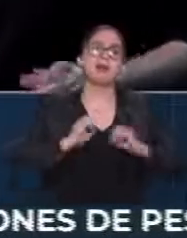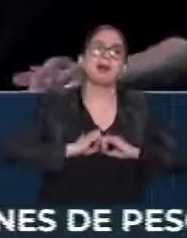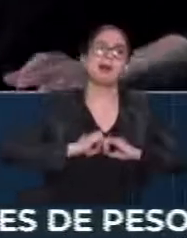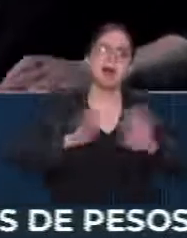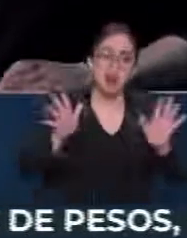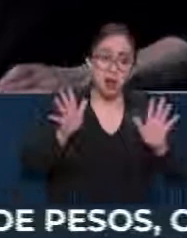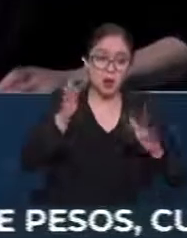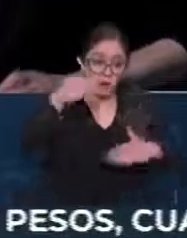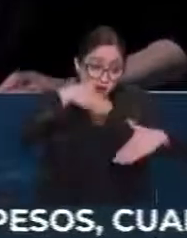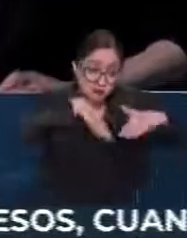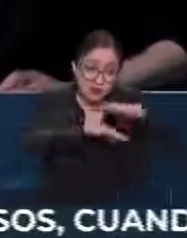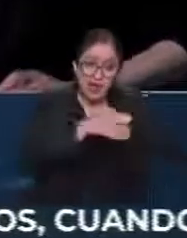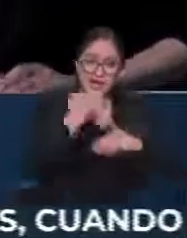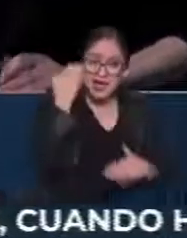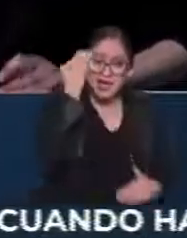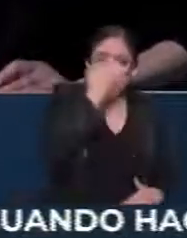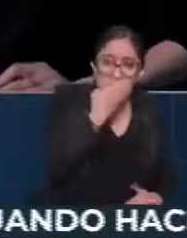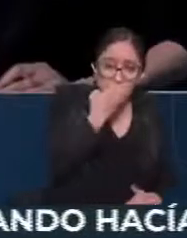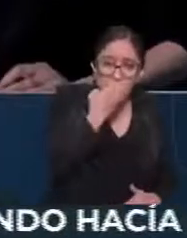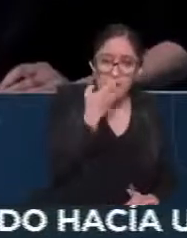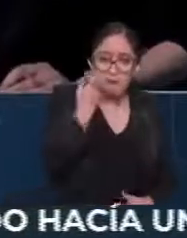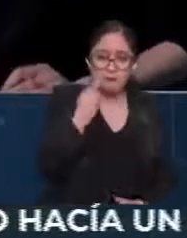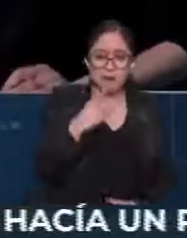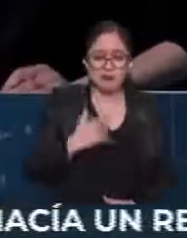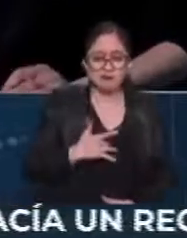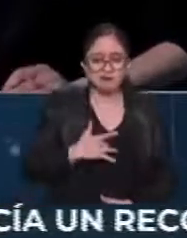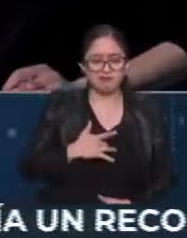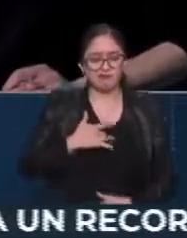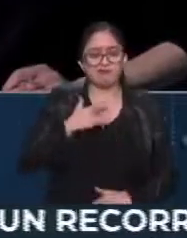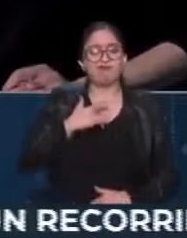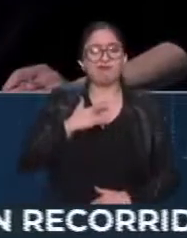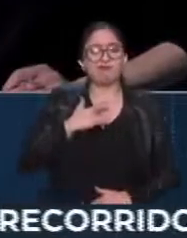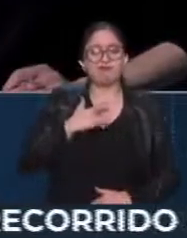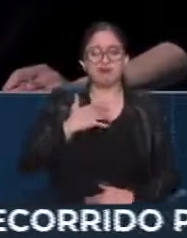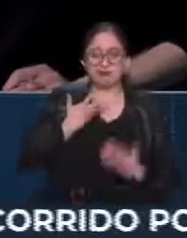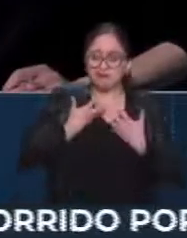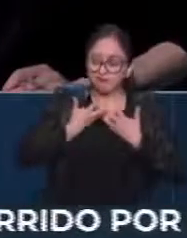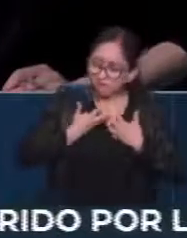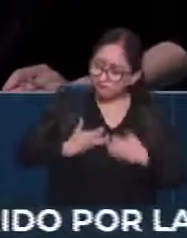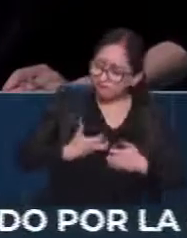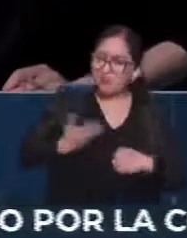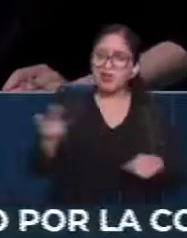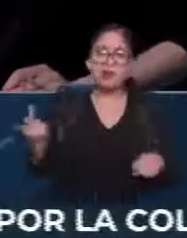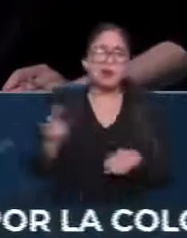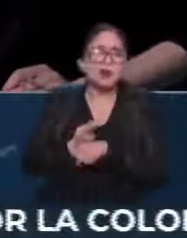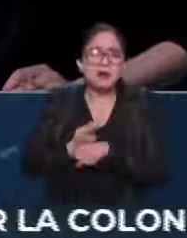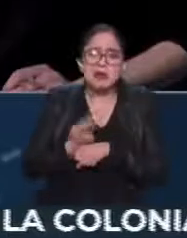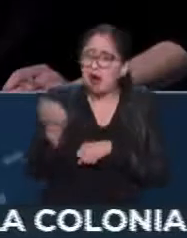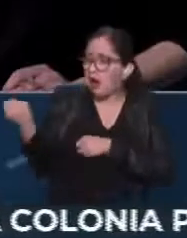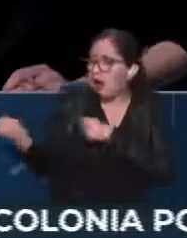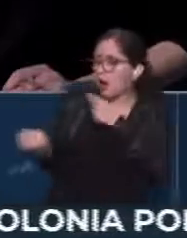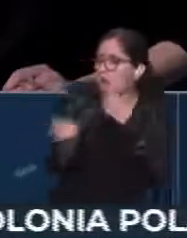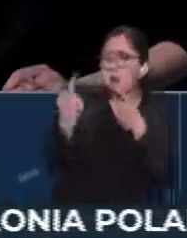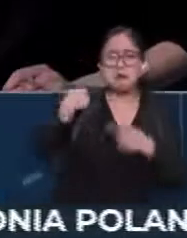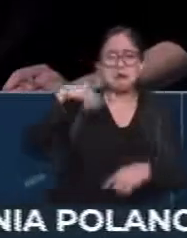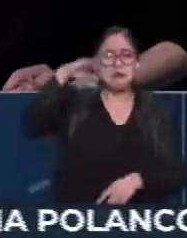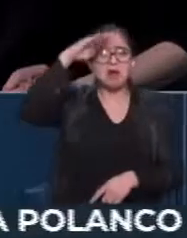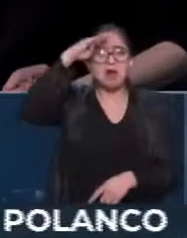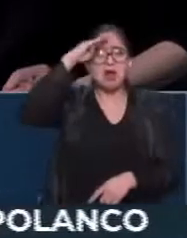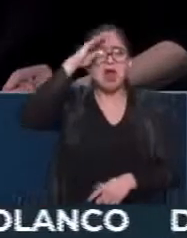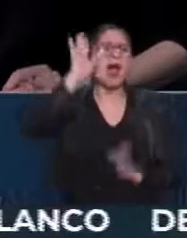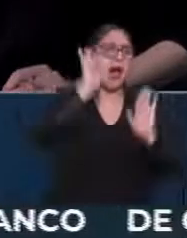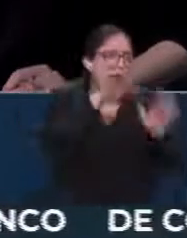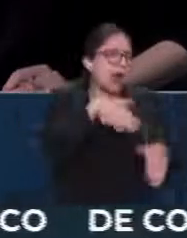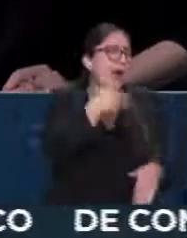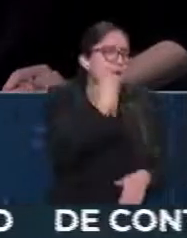lastimados, conmovidos por lo sucedido, y que no podemos decir, pues entonces, como decíamos, la próxima semana le seguimos. No,